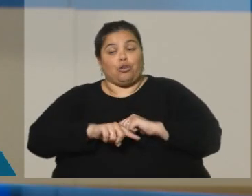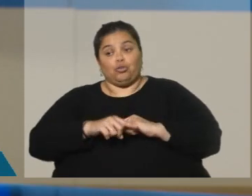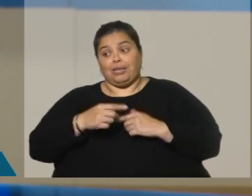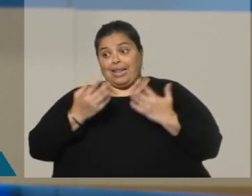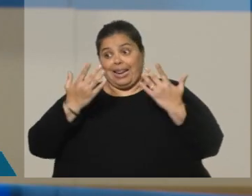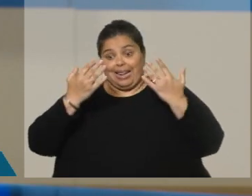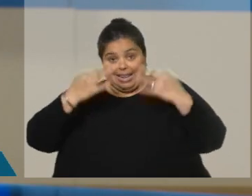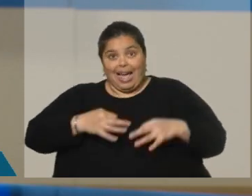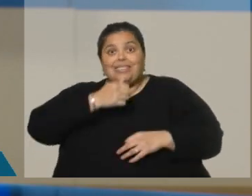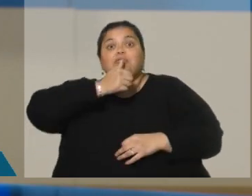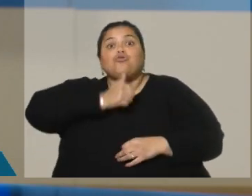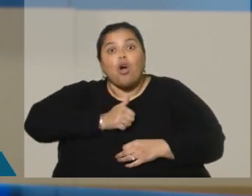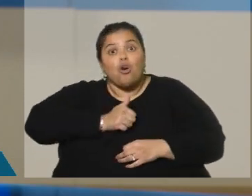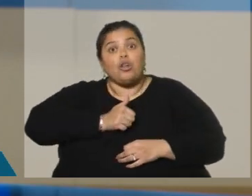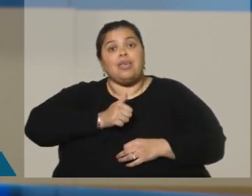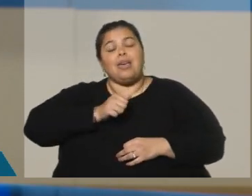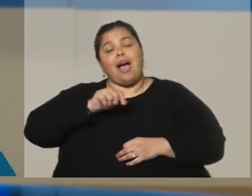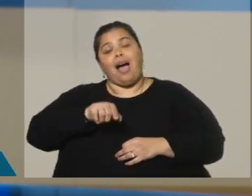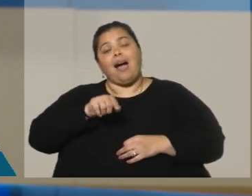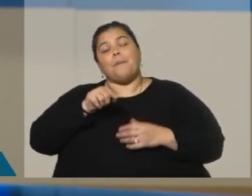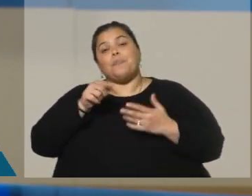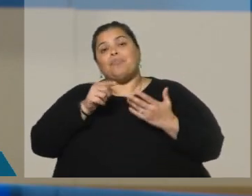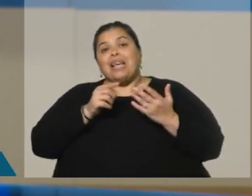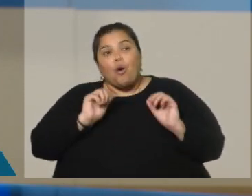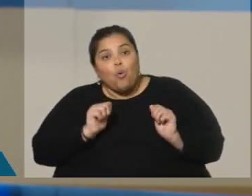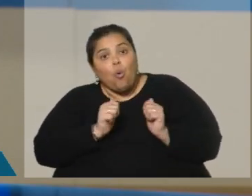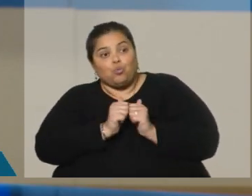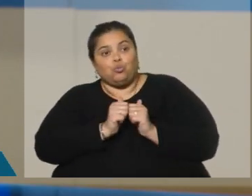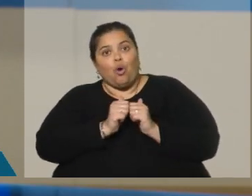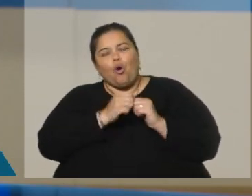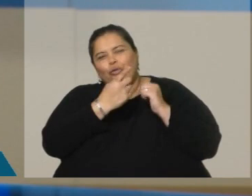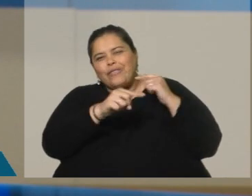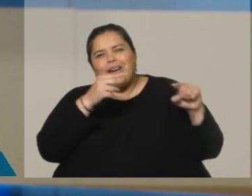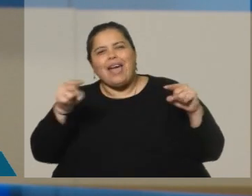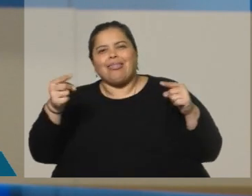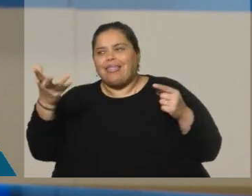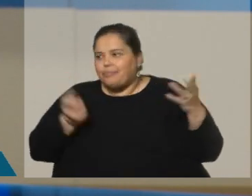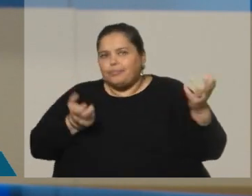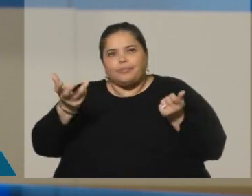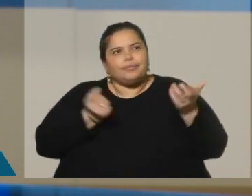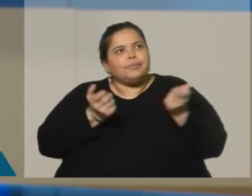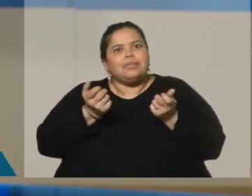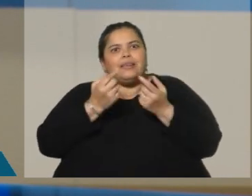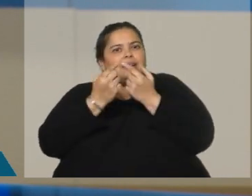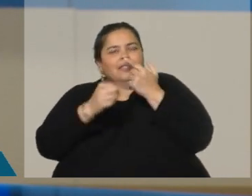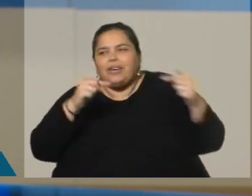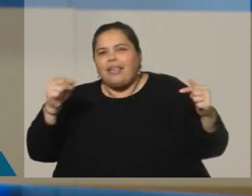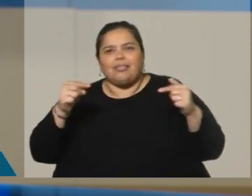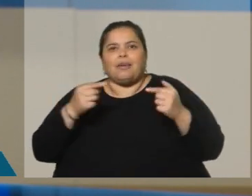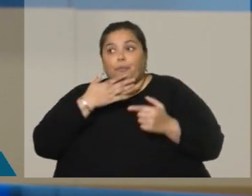si se quiere usted acompañada de enfoques interdisciplinarios también para enriquecer el enfoque estrictamente historiográfico